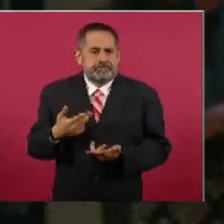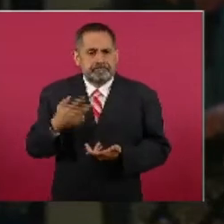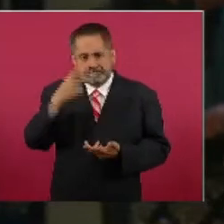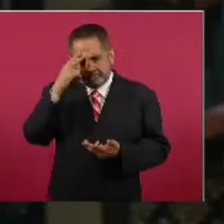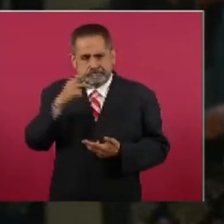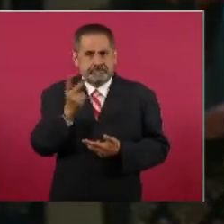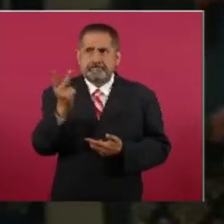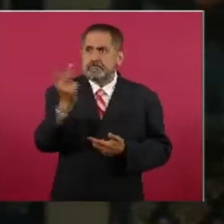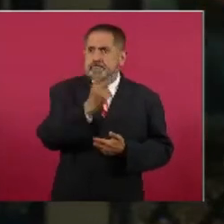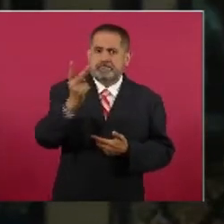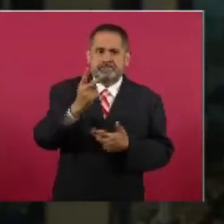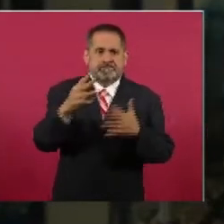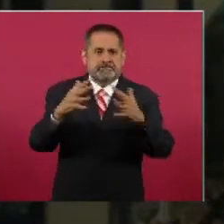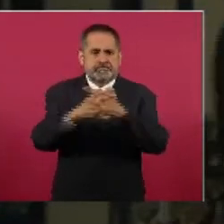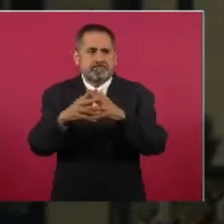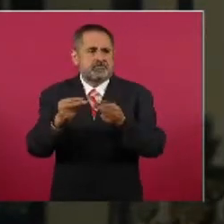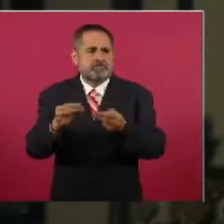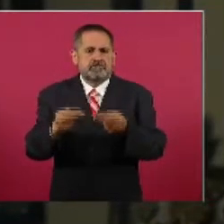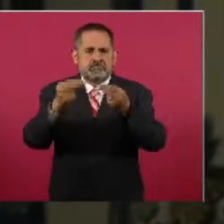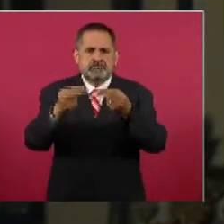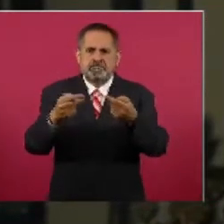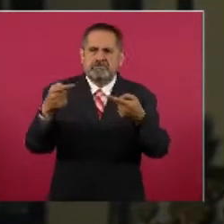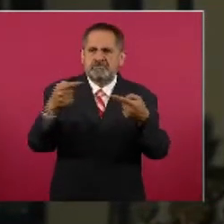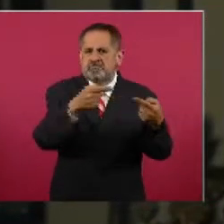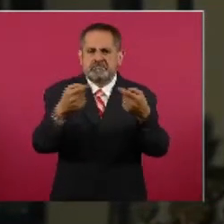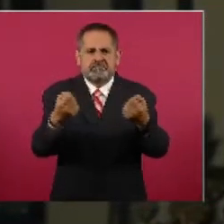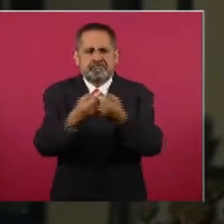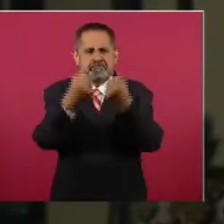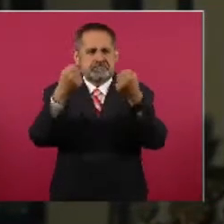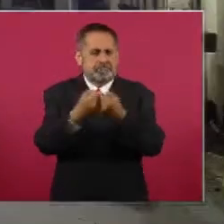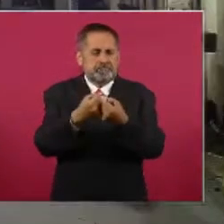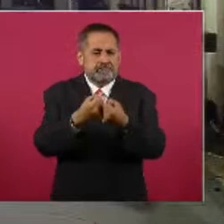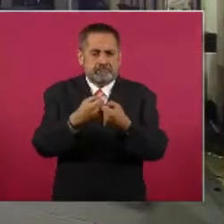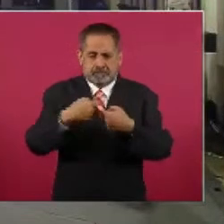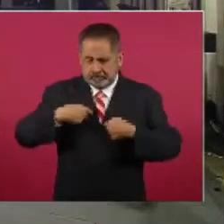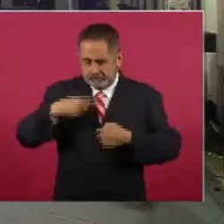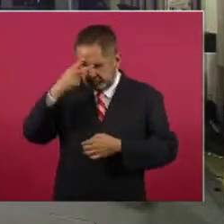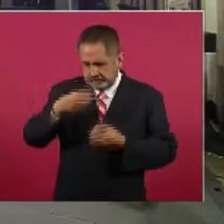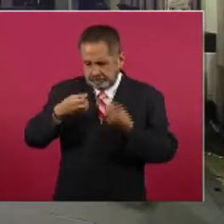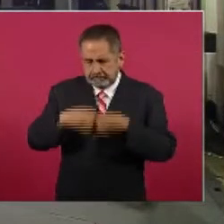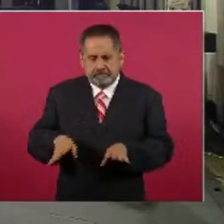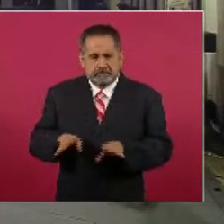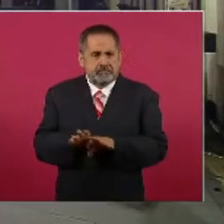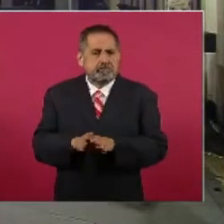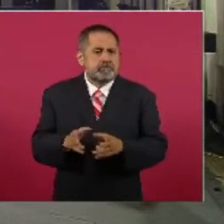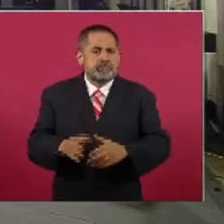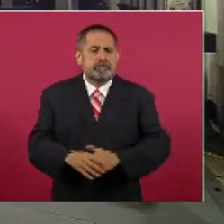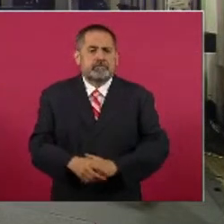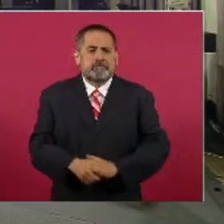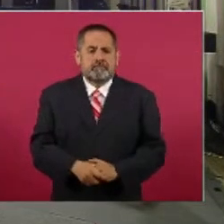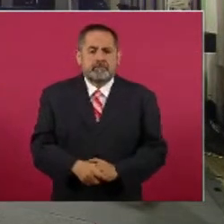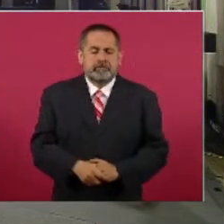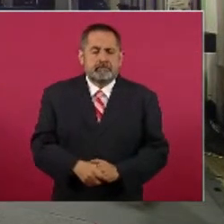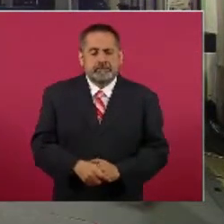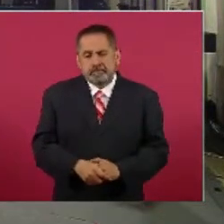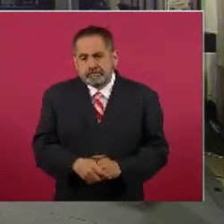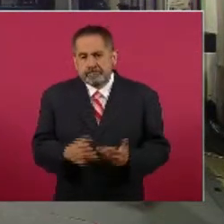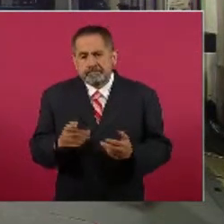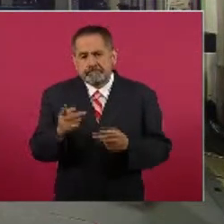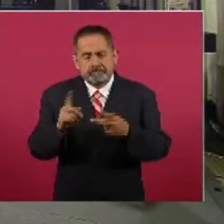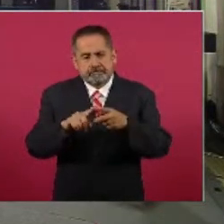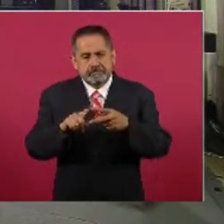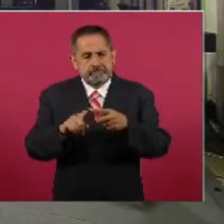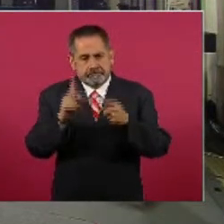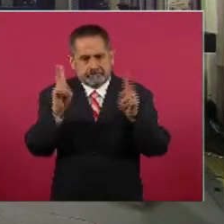bélico comercial entre eeuu y china a méxico como nos afectaría preguntarle es el